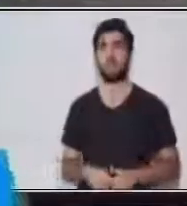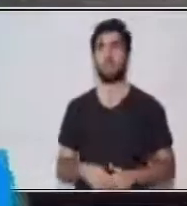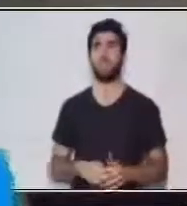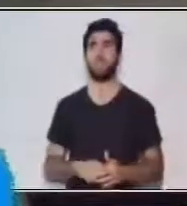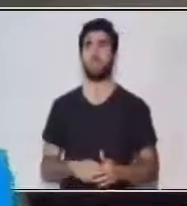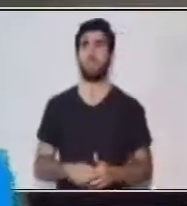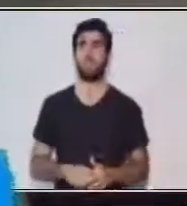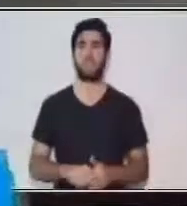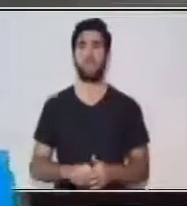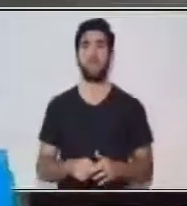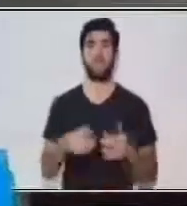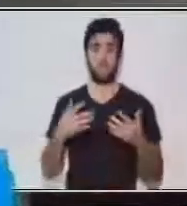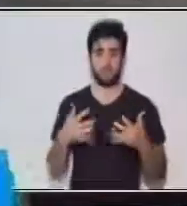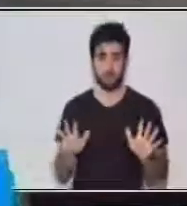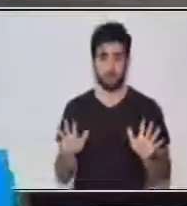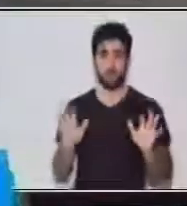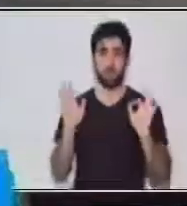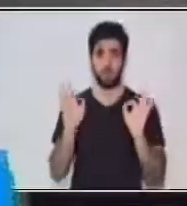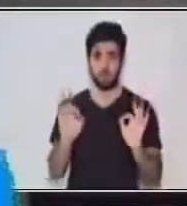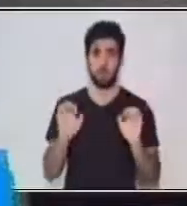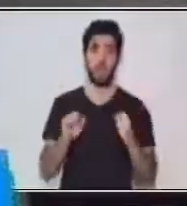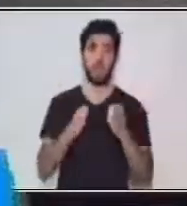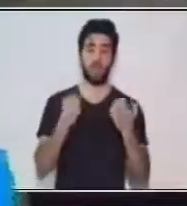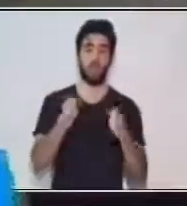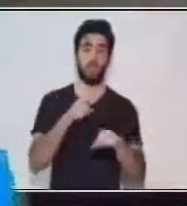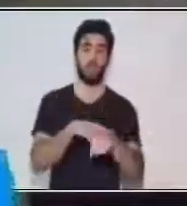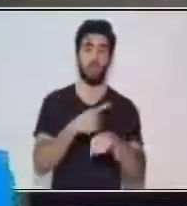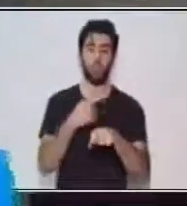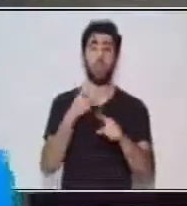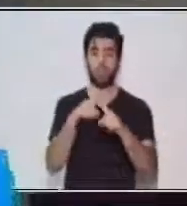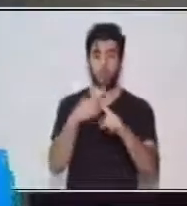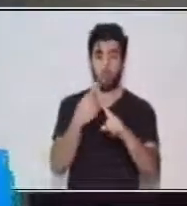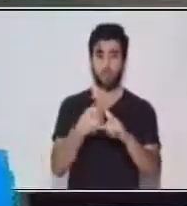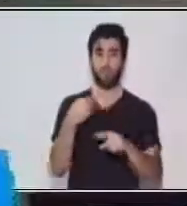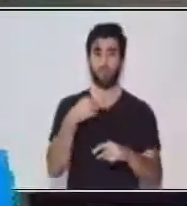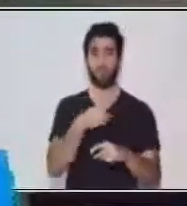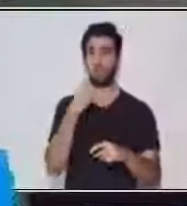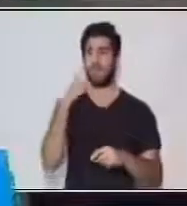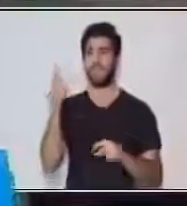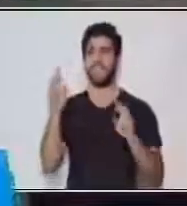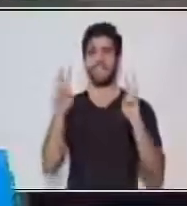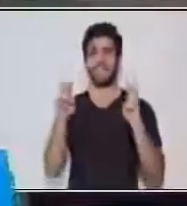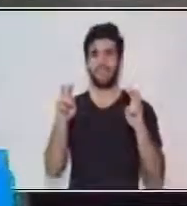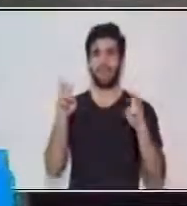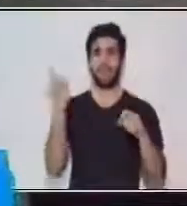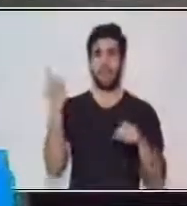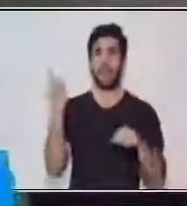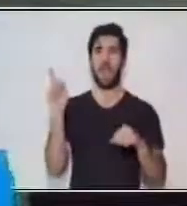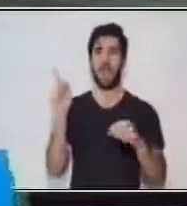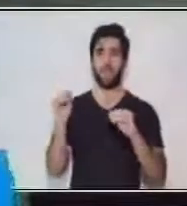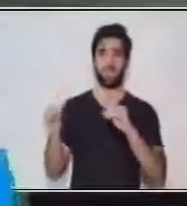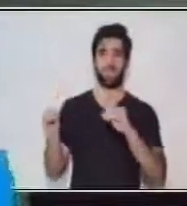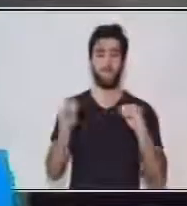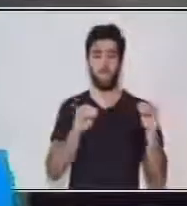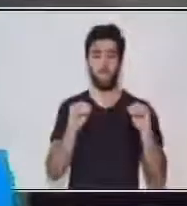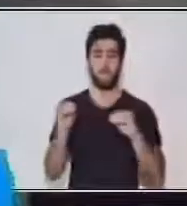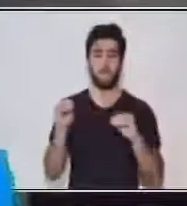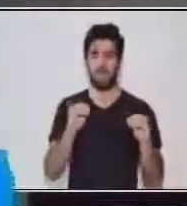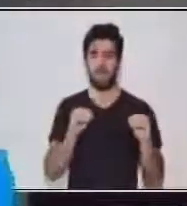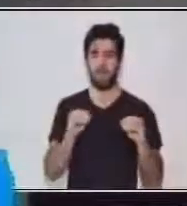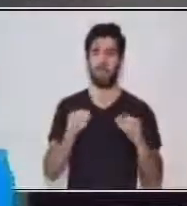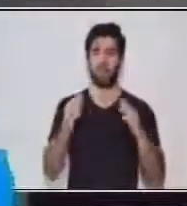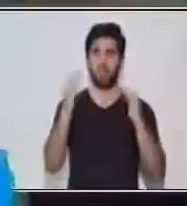iguales. Entonces, cuando hablemos de movimiento armónico simple, estamos hablando de una